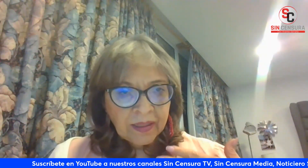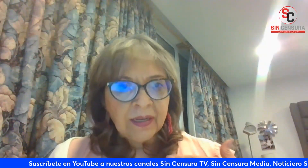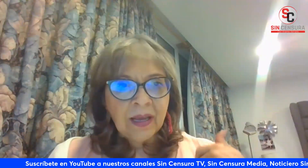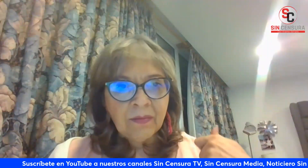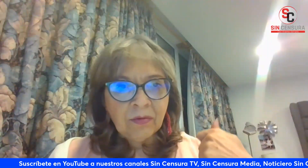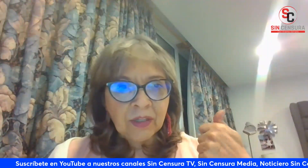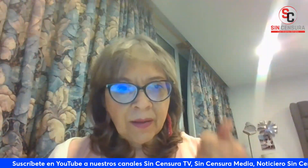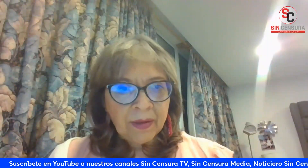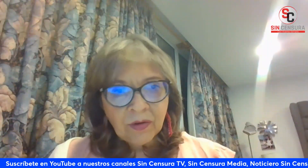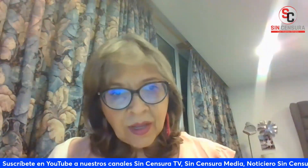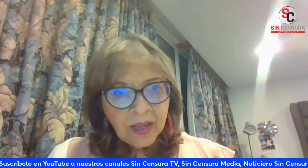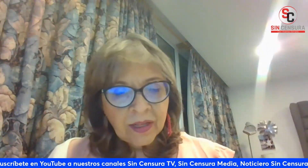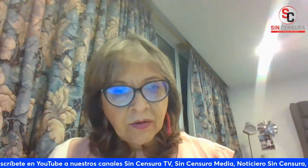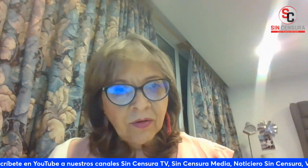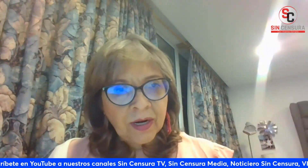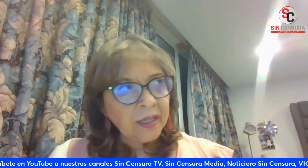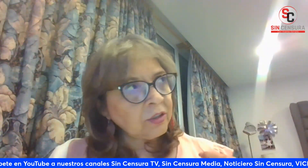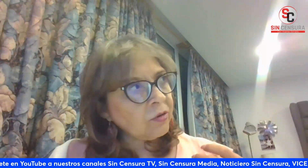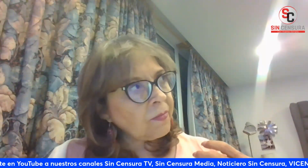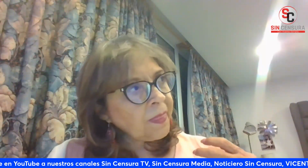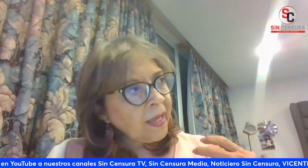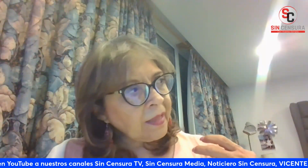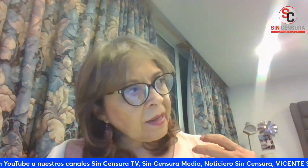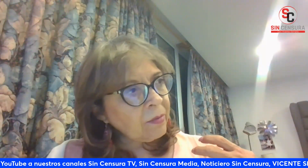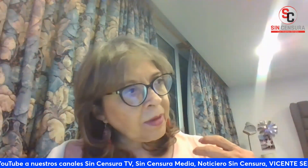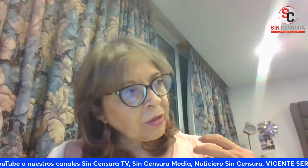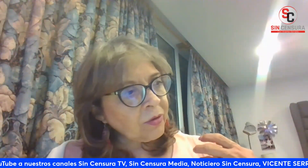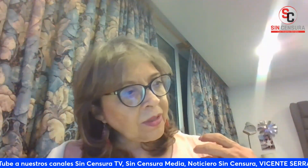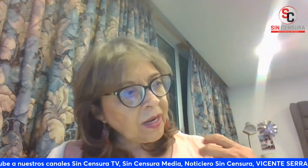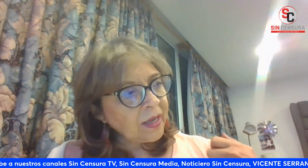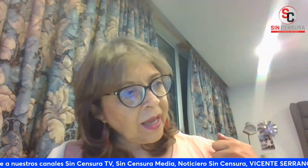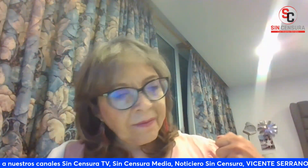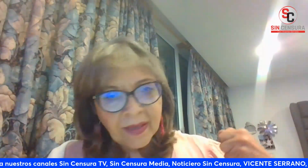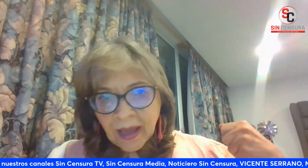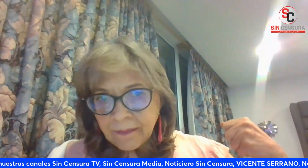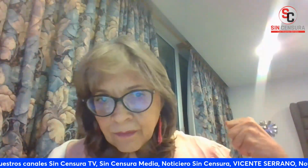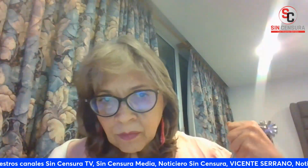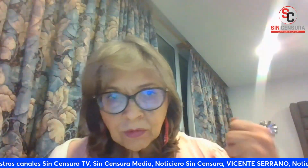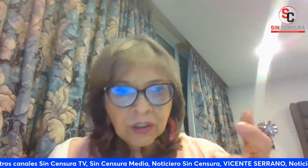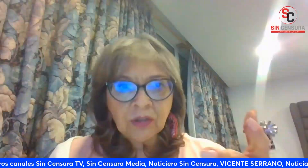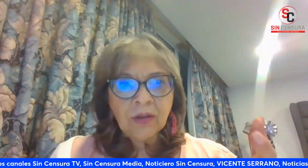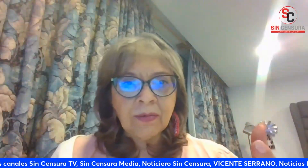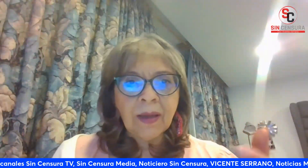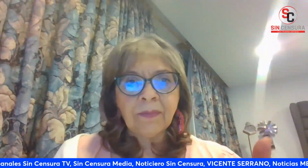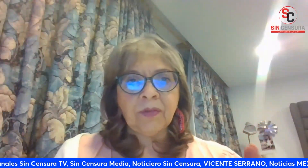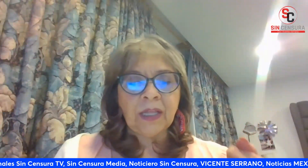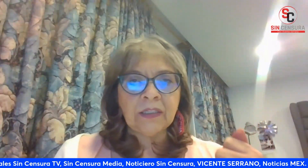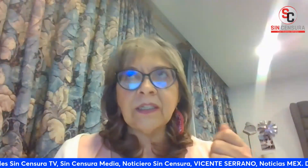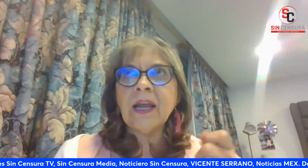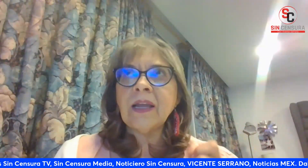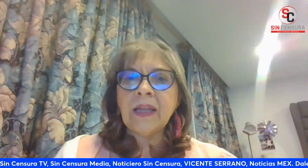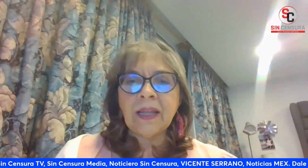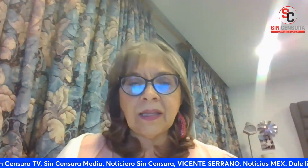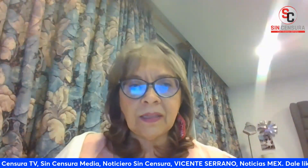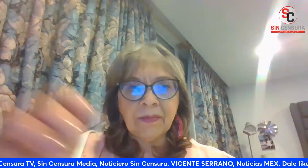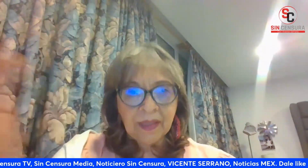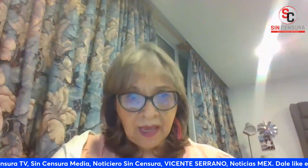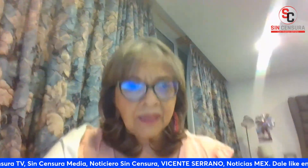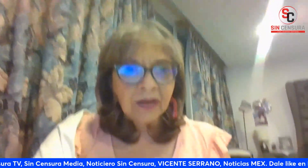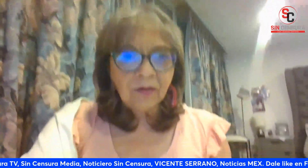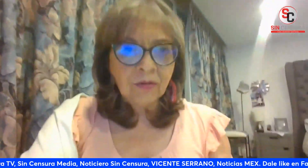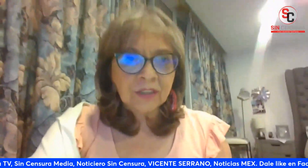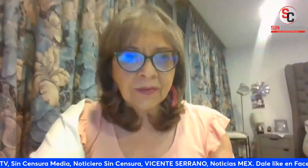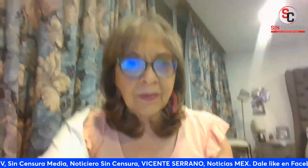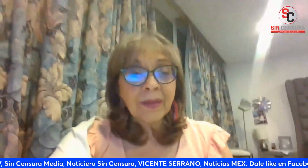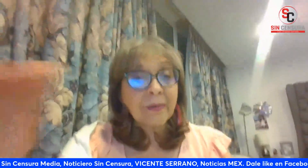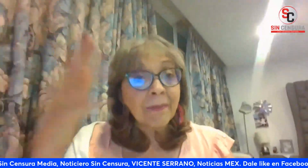momento en el que teníamos la mayoría en el Congreso, en el momento en el que había mucha todavía potencia y